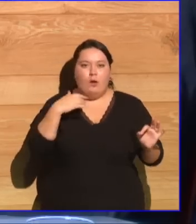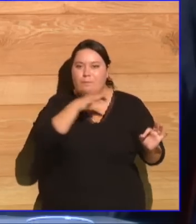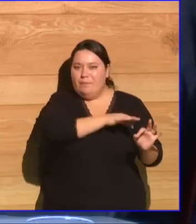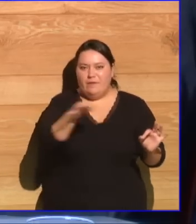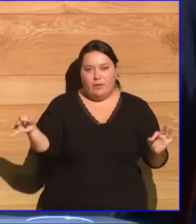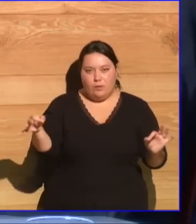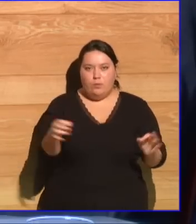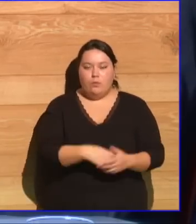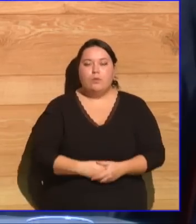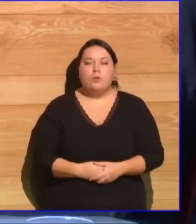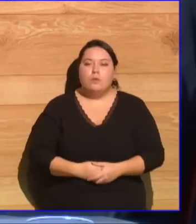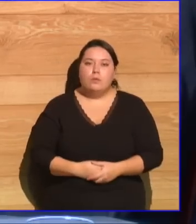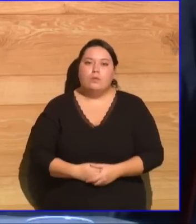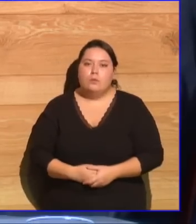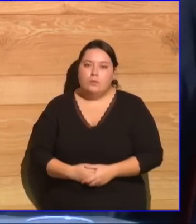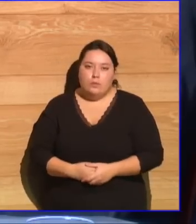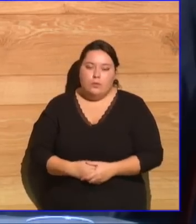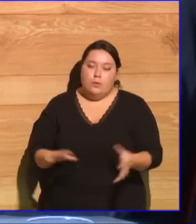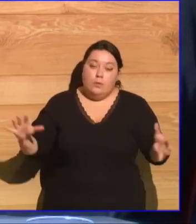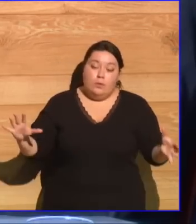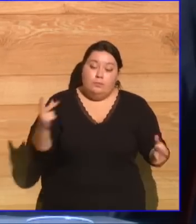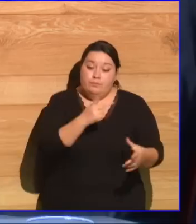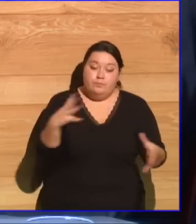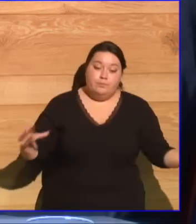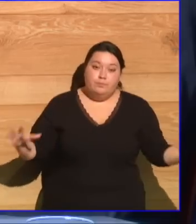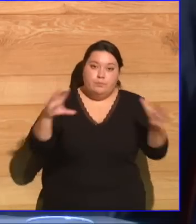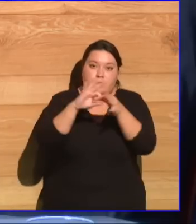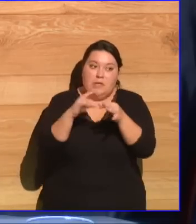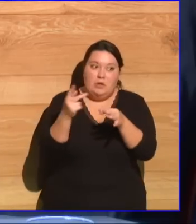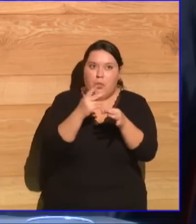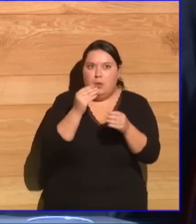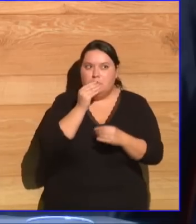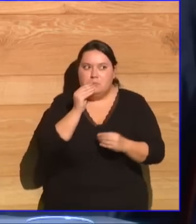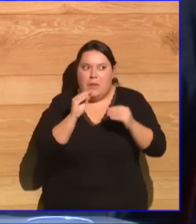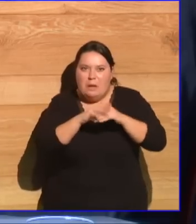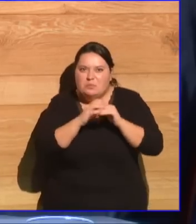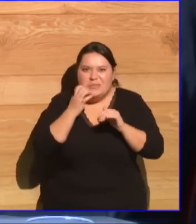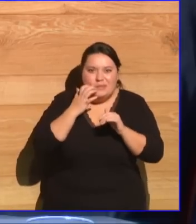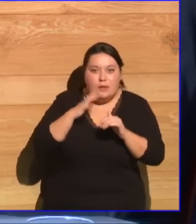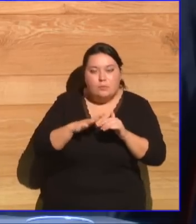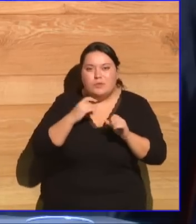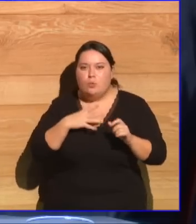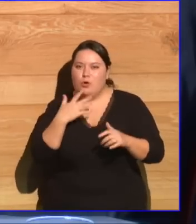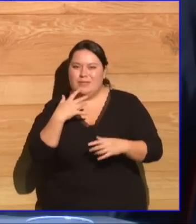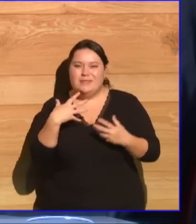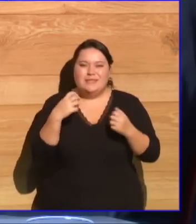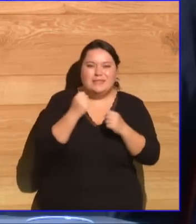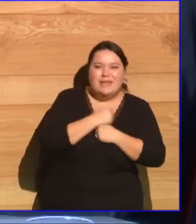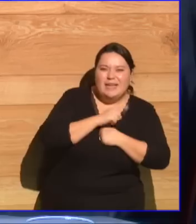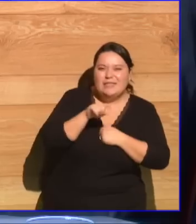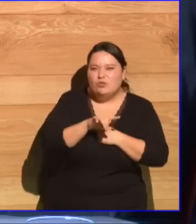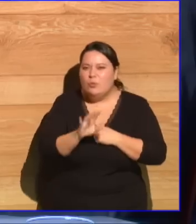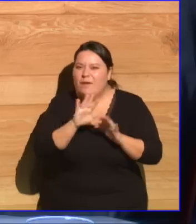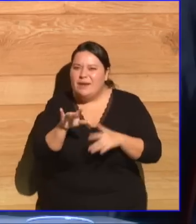decir, es la concatenación de dos personajes que no deberían llevarse bien, pero acaban llevándose bien, que no se quieren del todo, pero al final